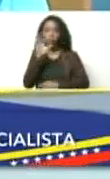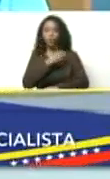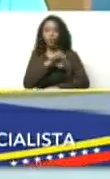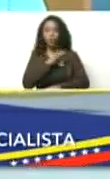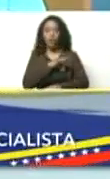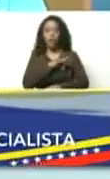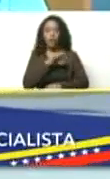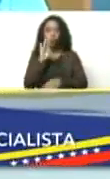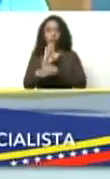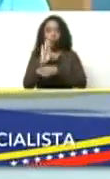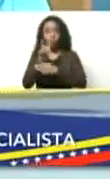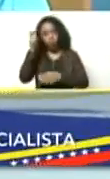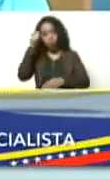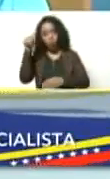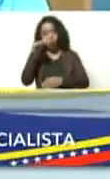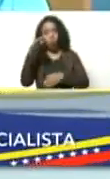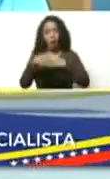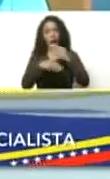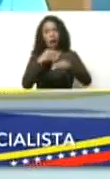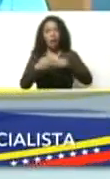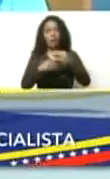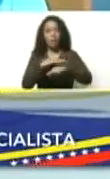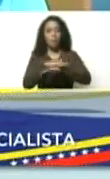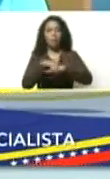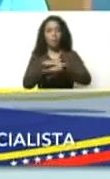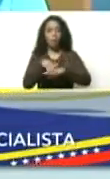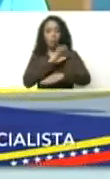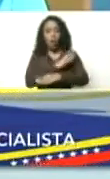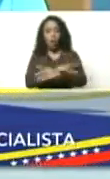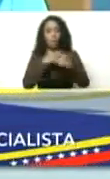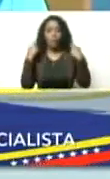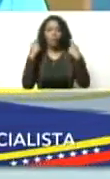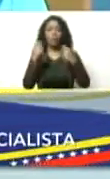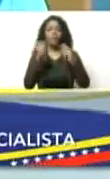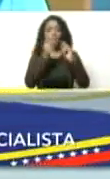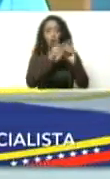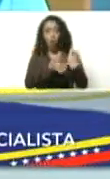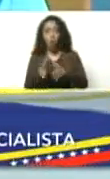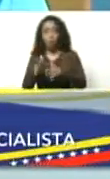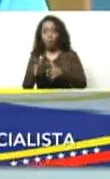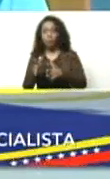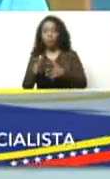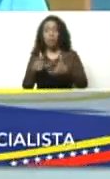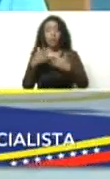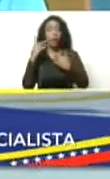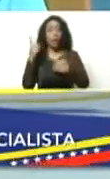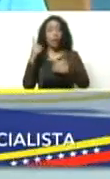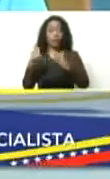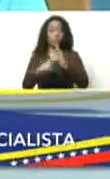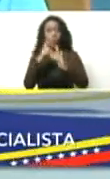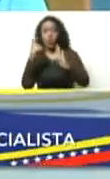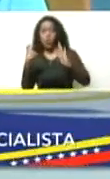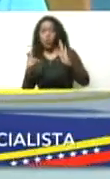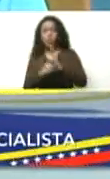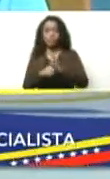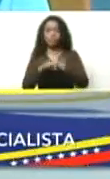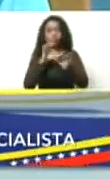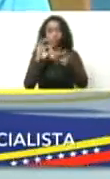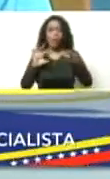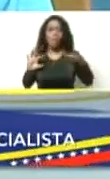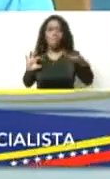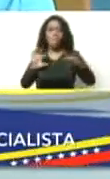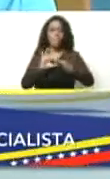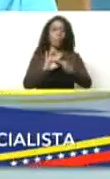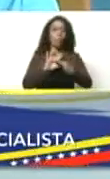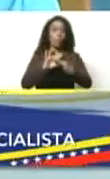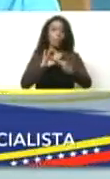de protección al pueblo que conduce el Ministerio del Poder Popular para la Alimentación definitivamente están totalmente amarrados, articulados